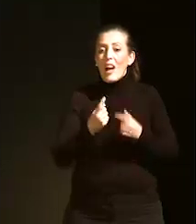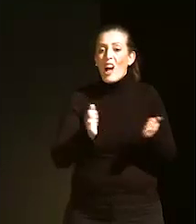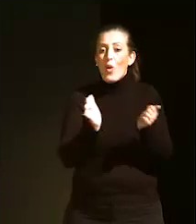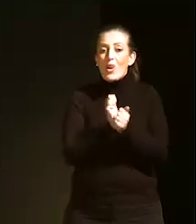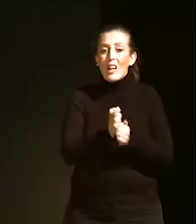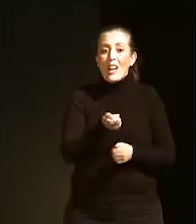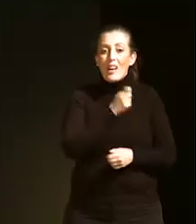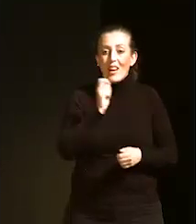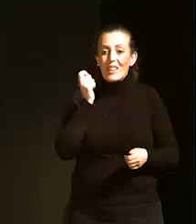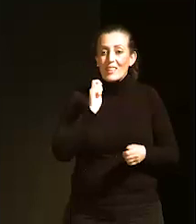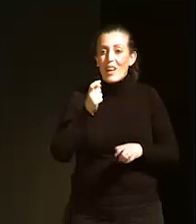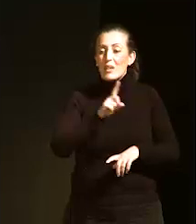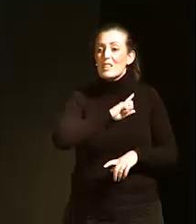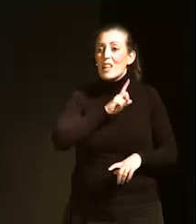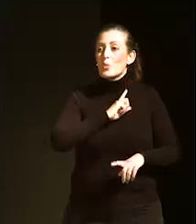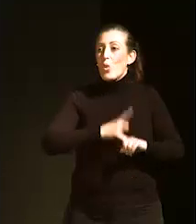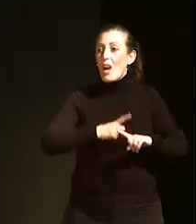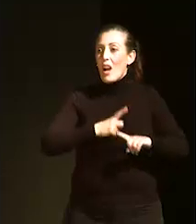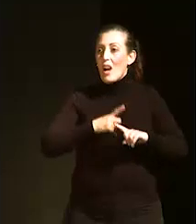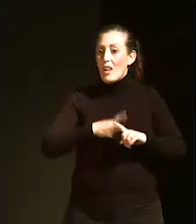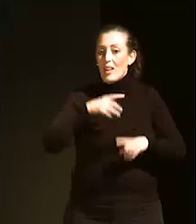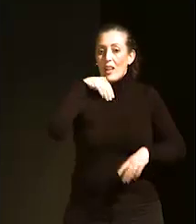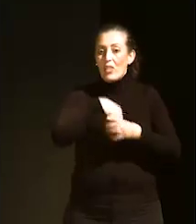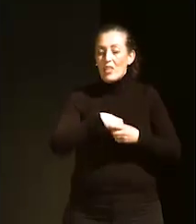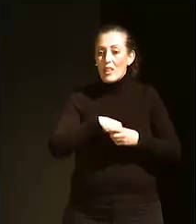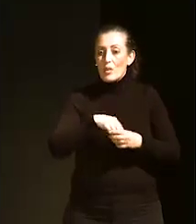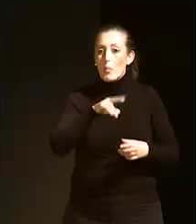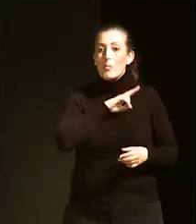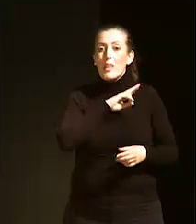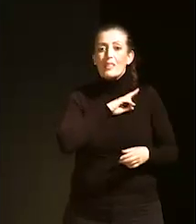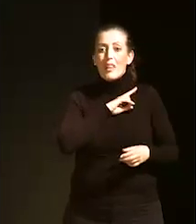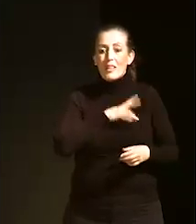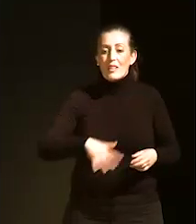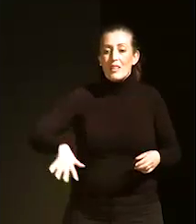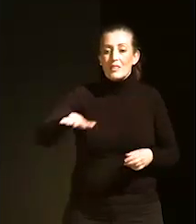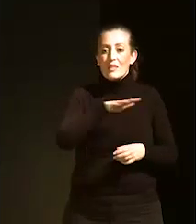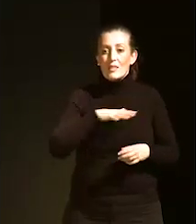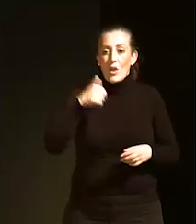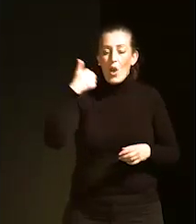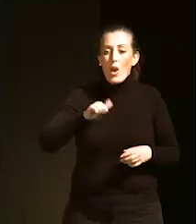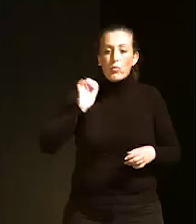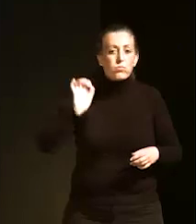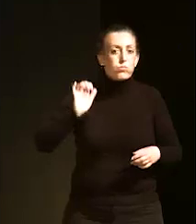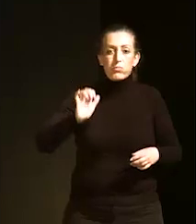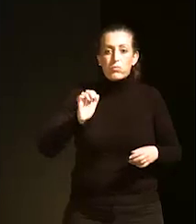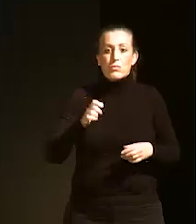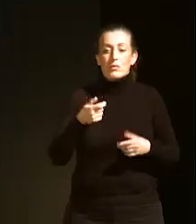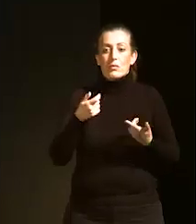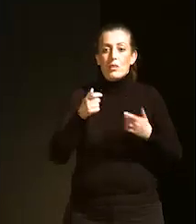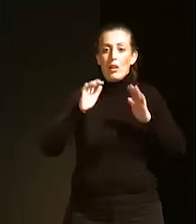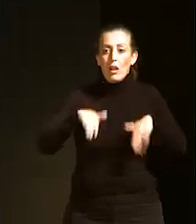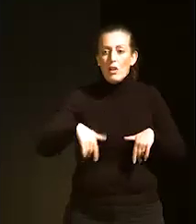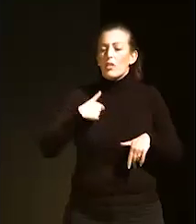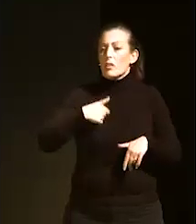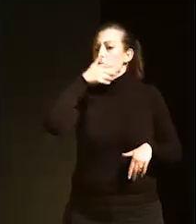durante la guerra en una base militar fueron capaces de enfrentarse a sus victimarios y